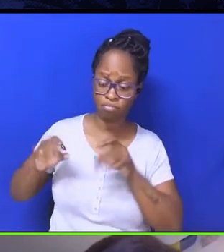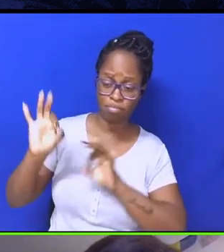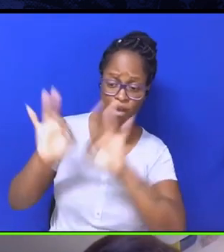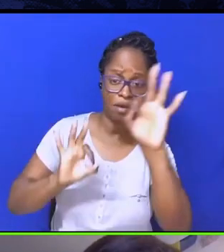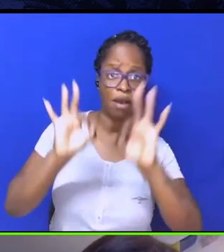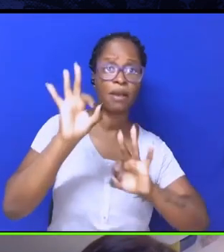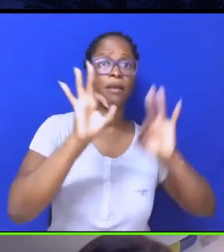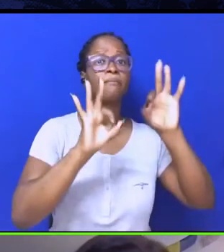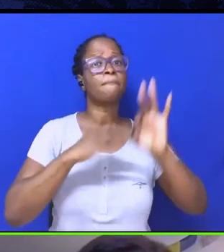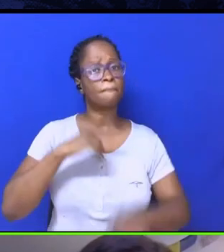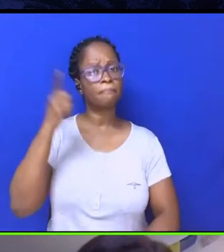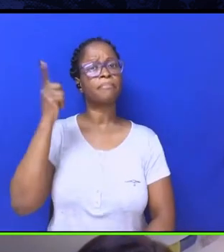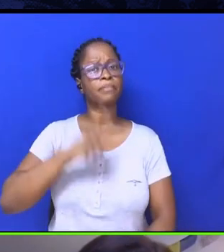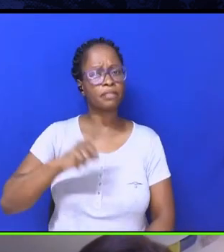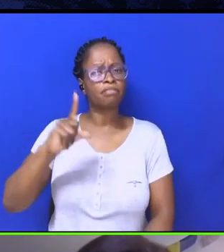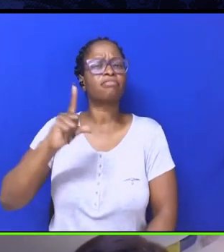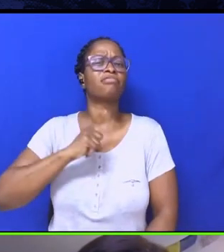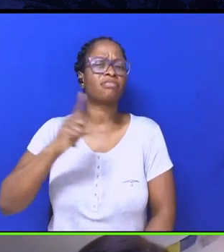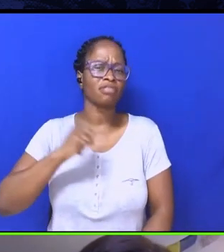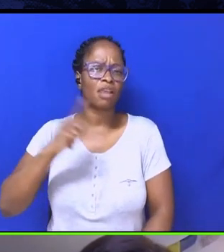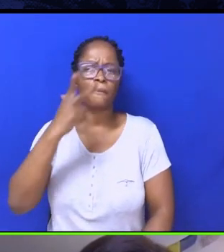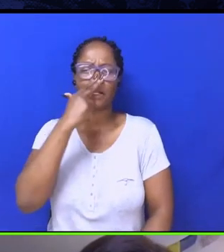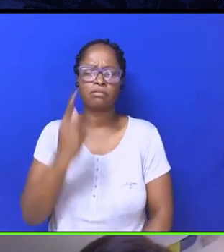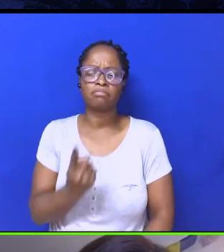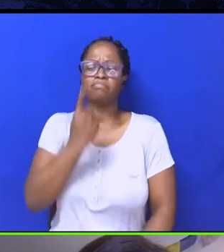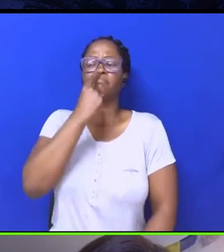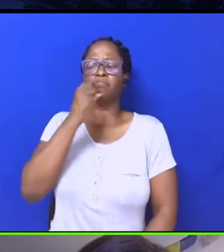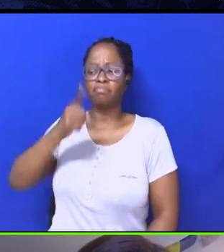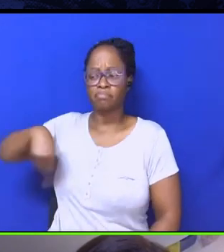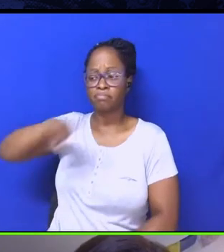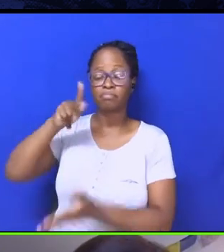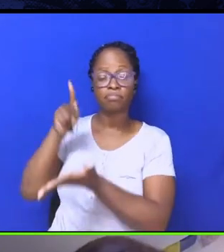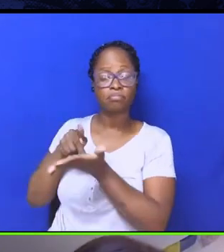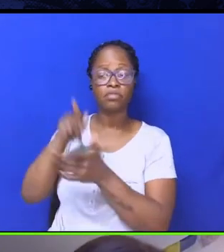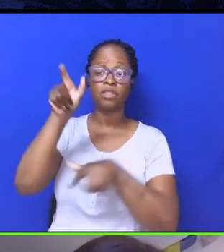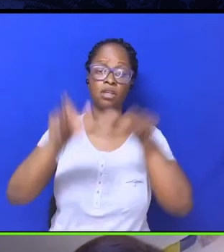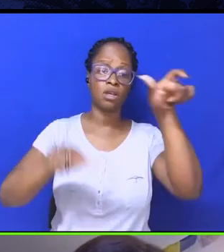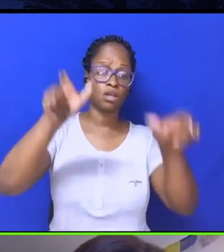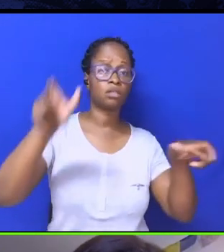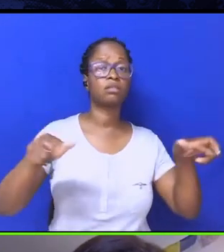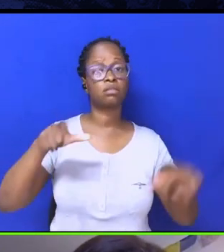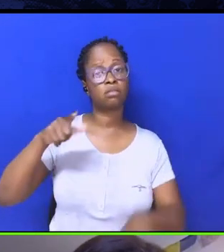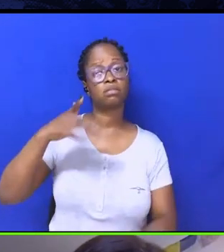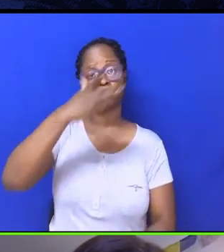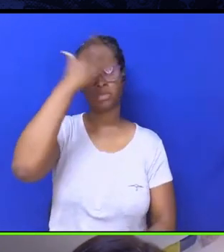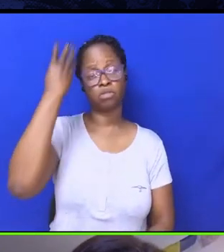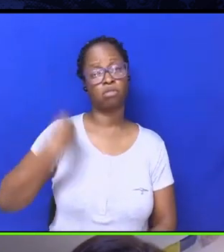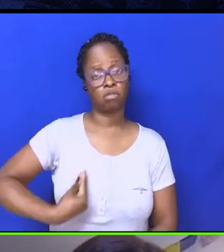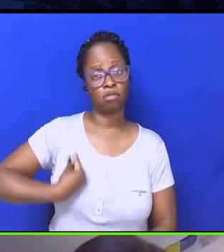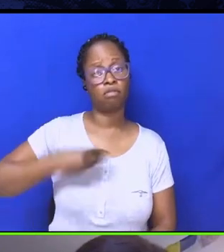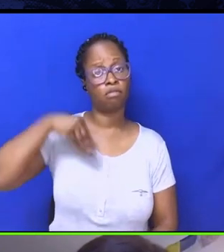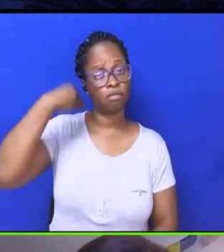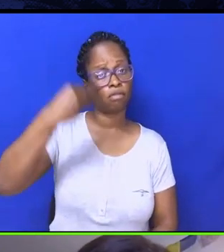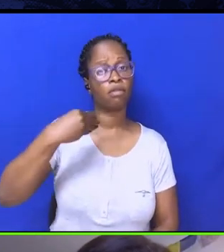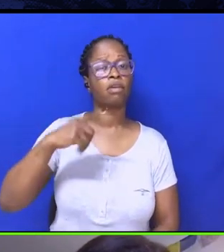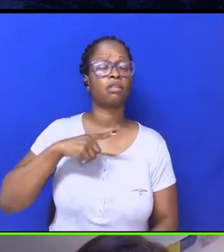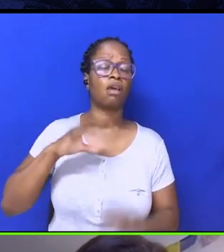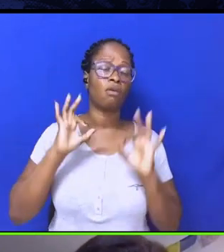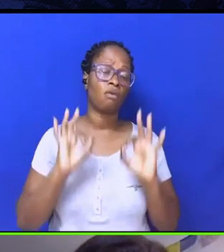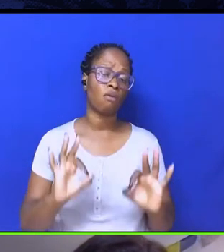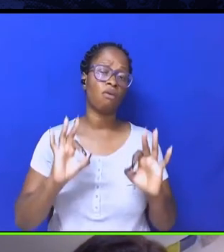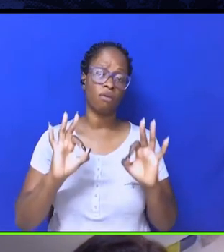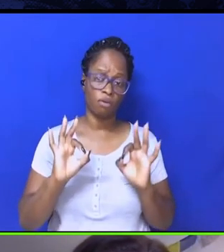realidade que les toca vivir a las personas que las crean yo sí estoy convencida que esta constitución va a ser distinta